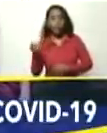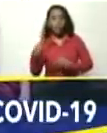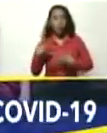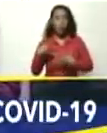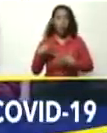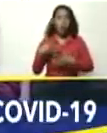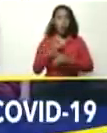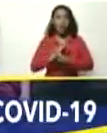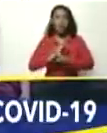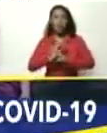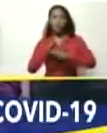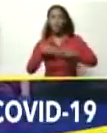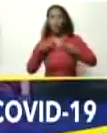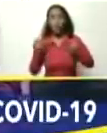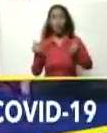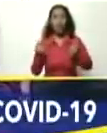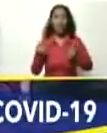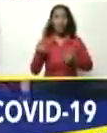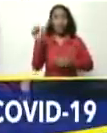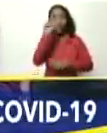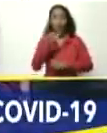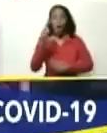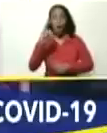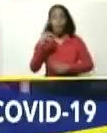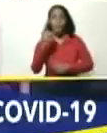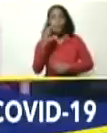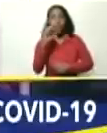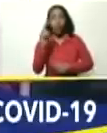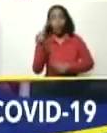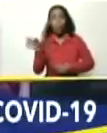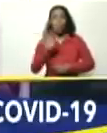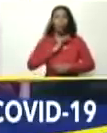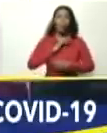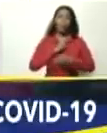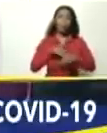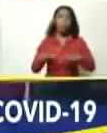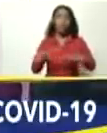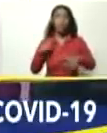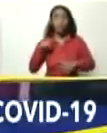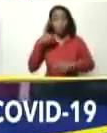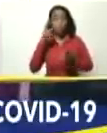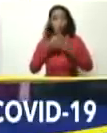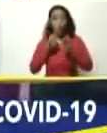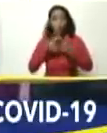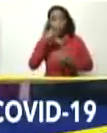la variante Delta y a la semana te da la Omicron. Yo